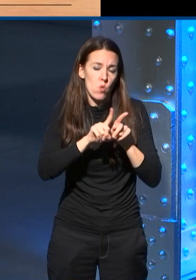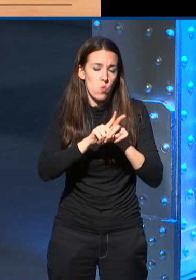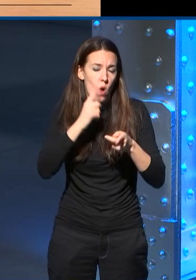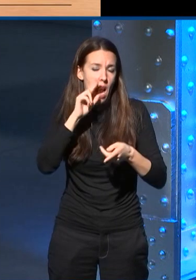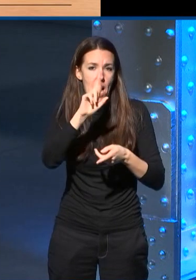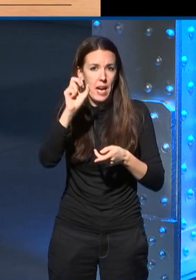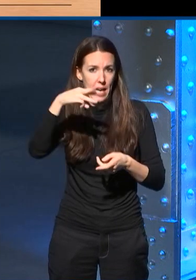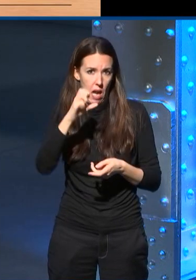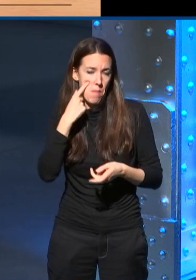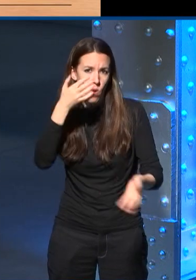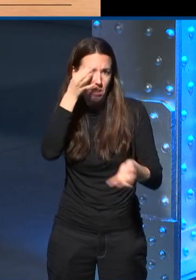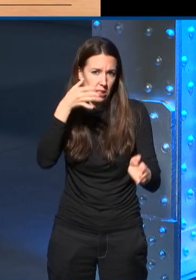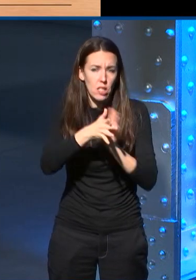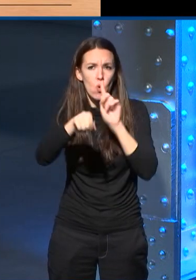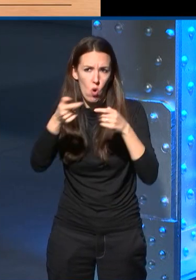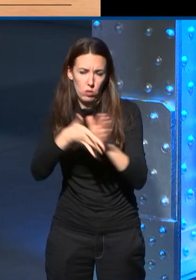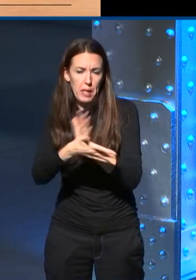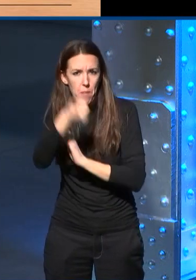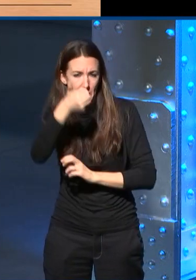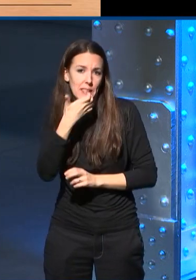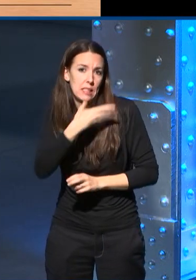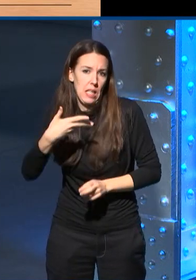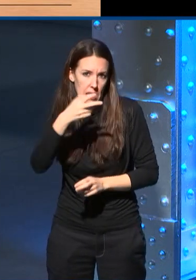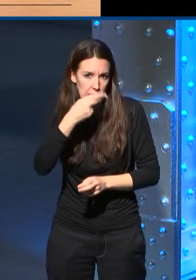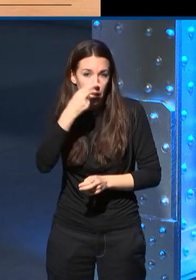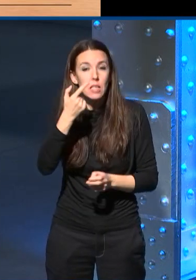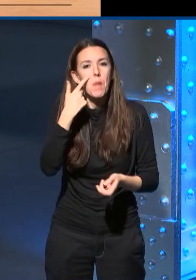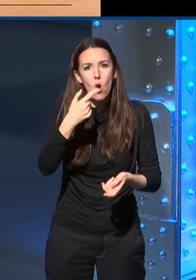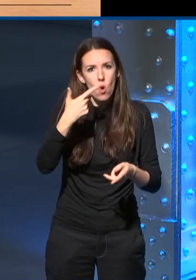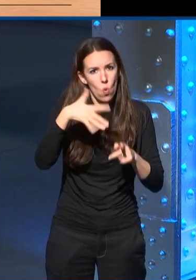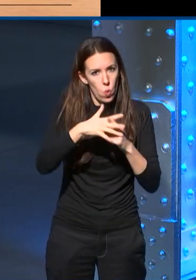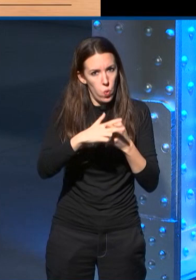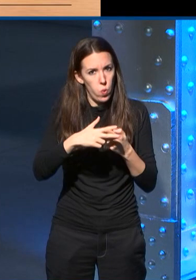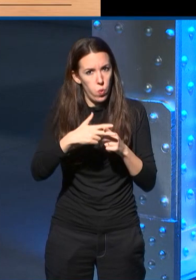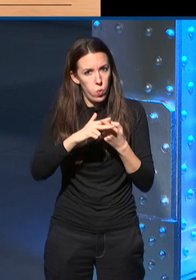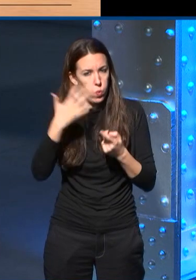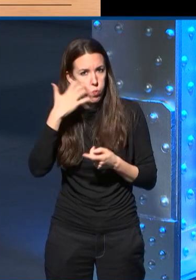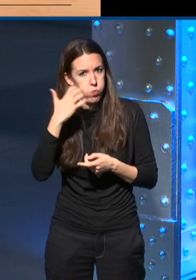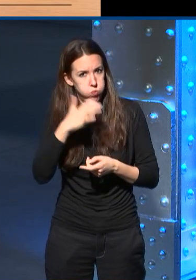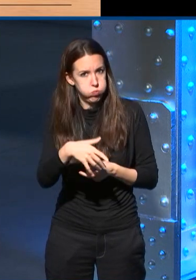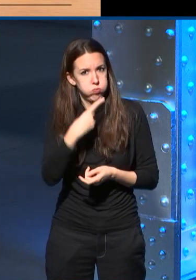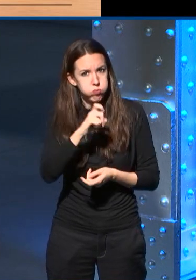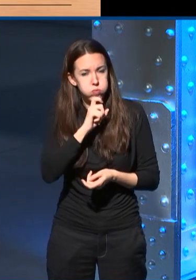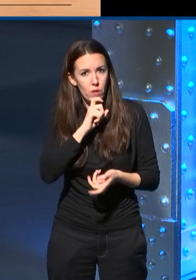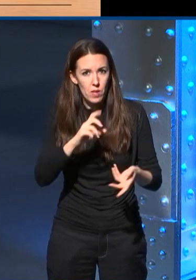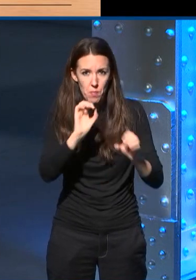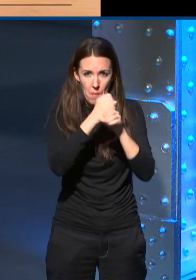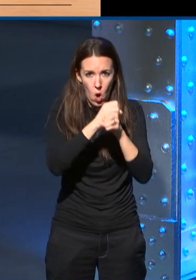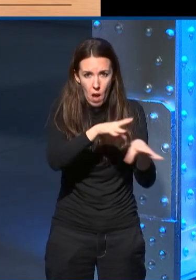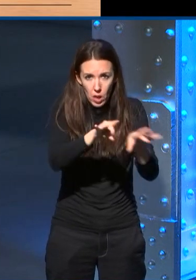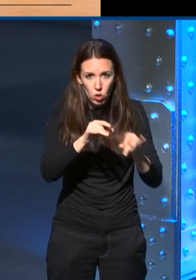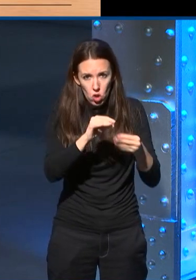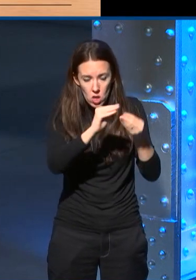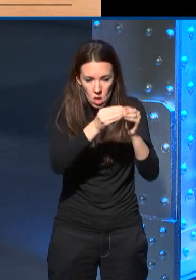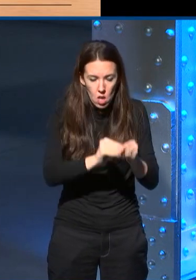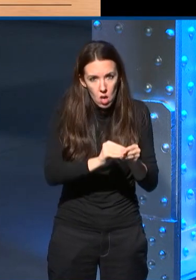si alguno luego tiene curiosidad podemos hablar, pero es un instrumento que ya les anticipo que es un instrumento complejo, incluso de fabricar para un laboratorio terrestre,